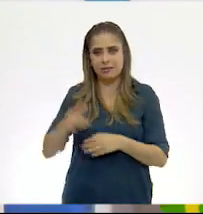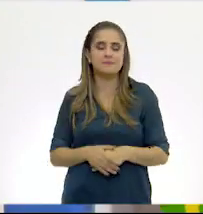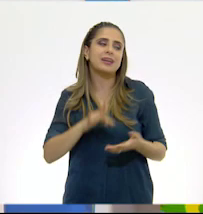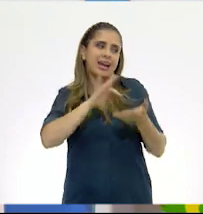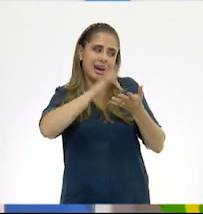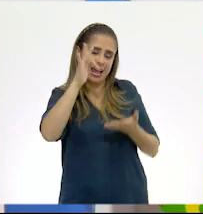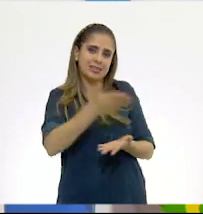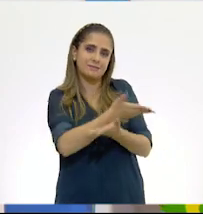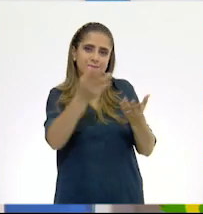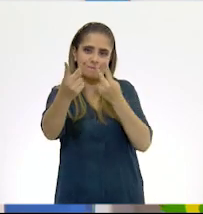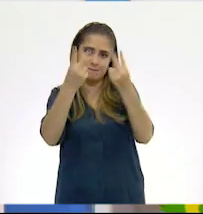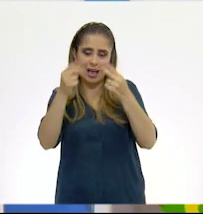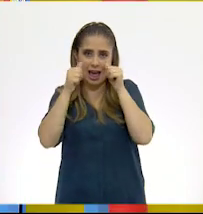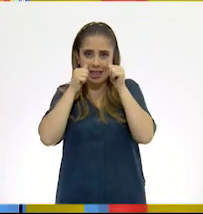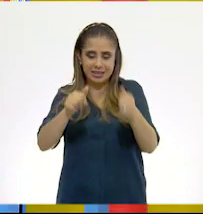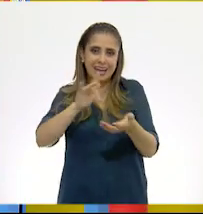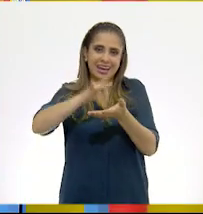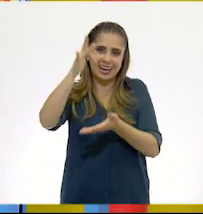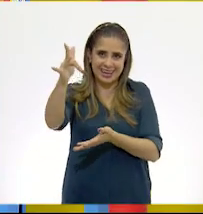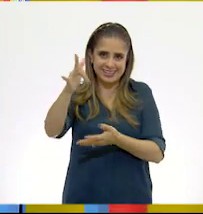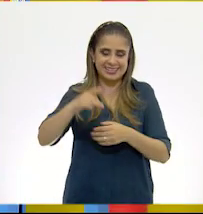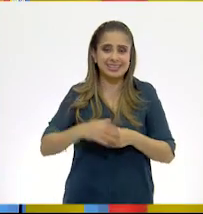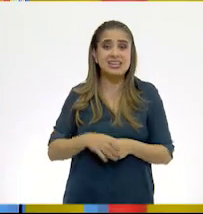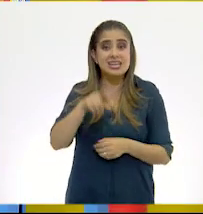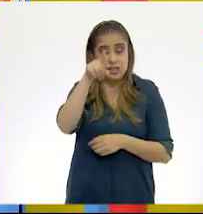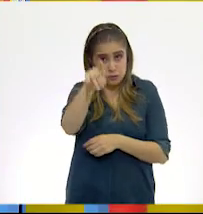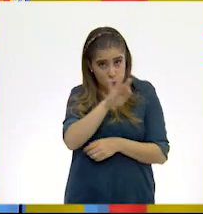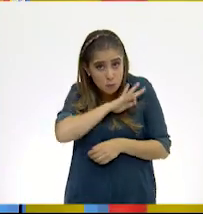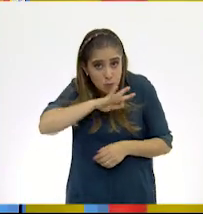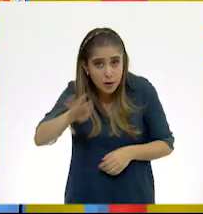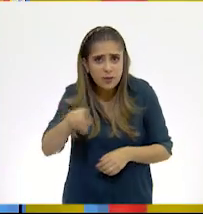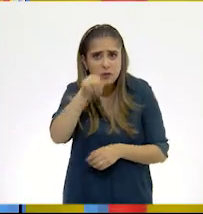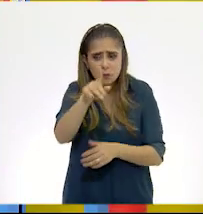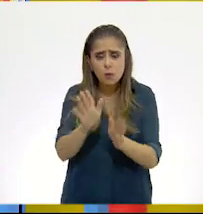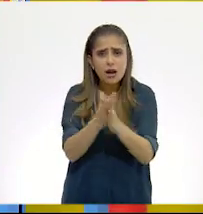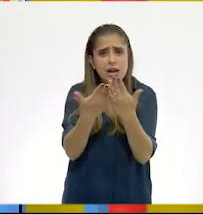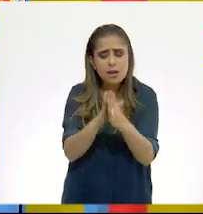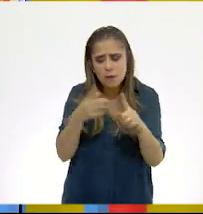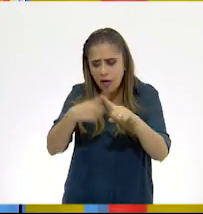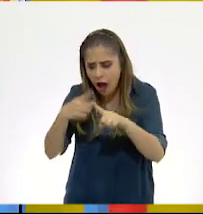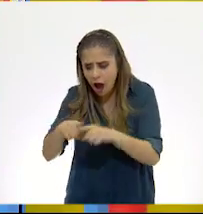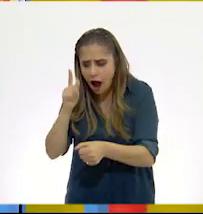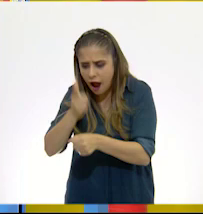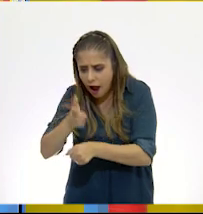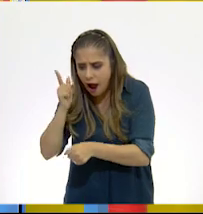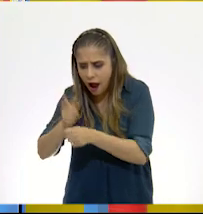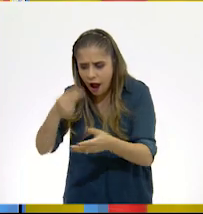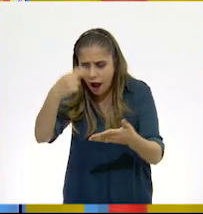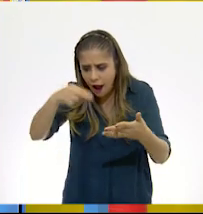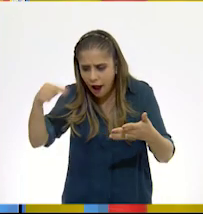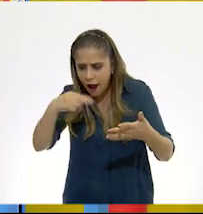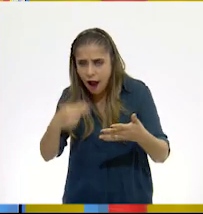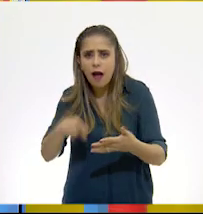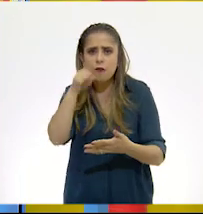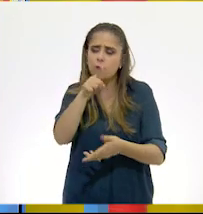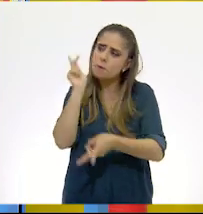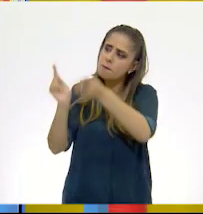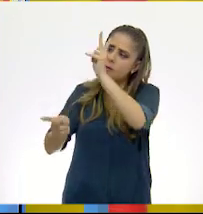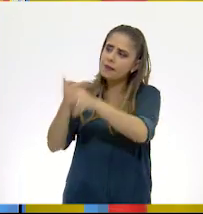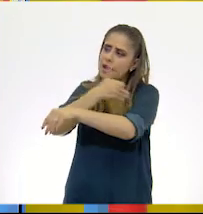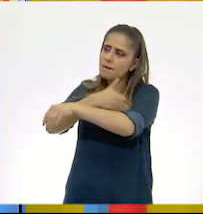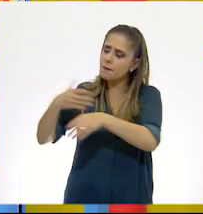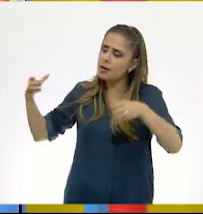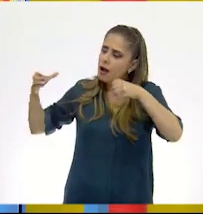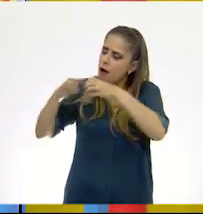niñas y a los niños que estuvieron en esta clase. Ahora, si te es posible, consulta otros libros y comenta el tema de hoy con tu familia. Si tienes